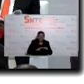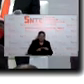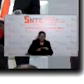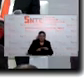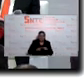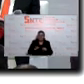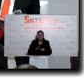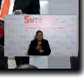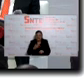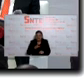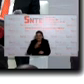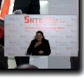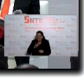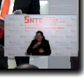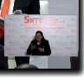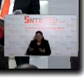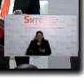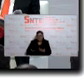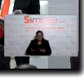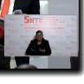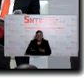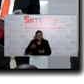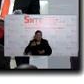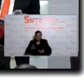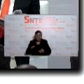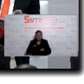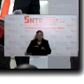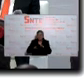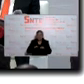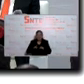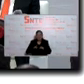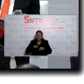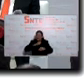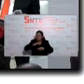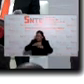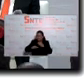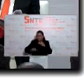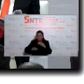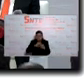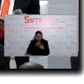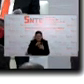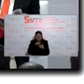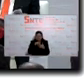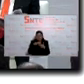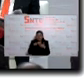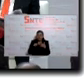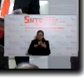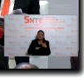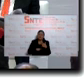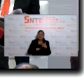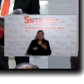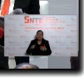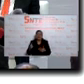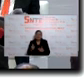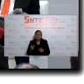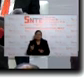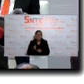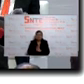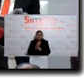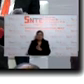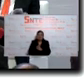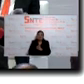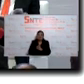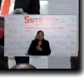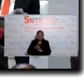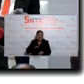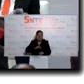entusiasman o aburren, hay cercanía, son todos estos elementos que están presentes, que evocan el mundo emocional,